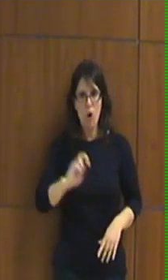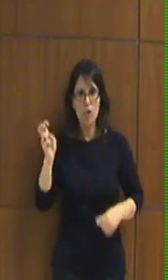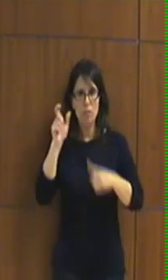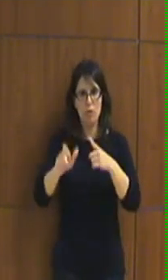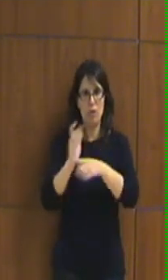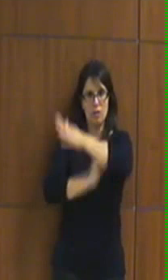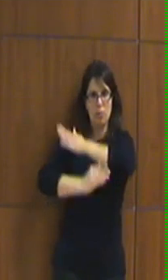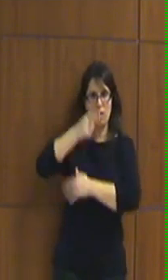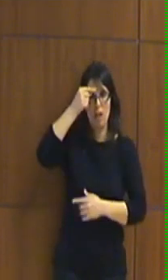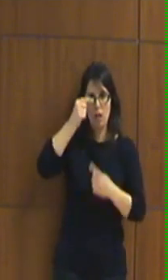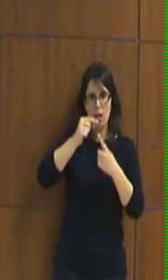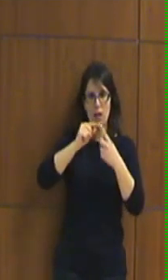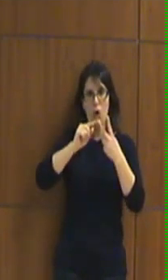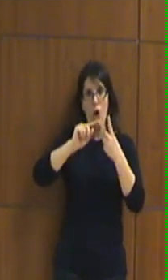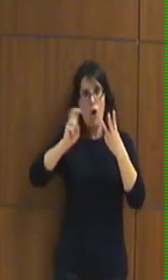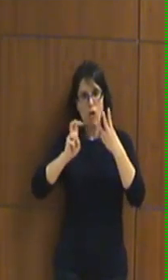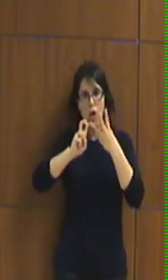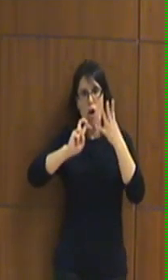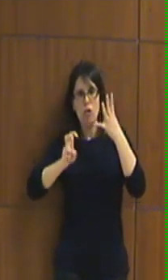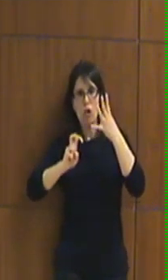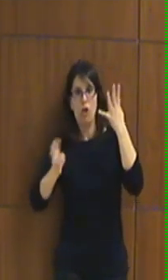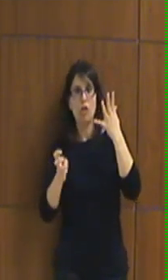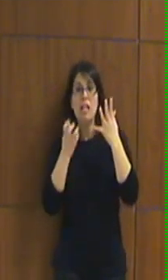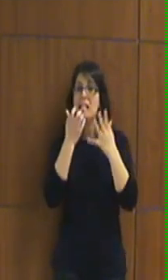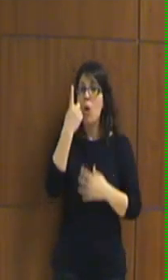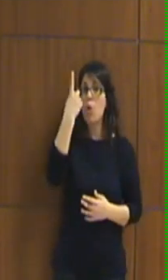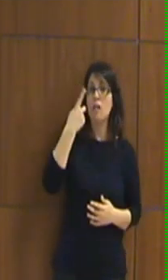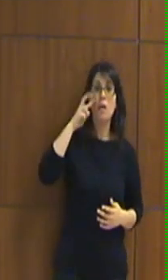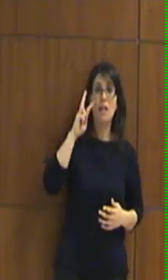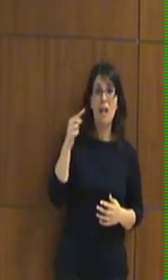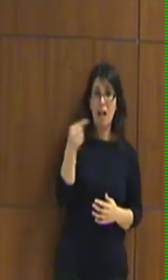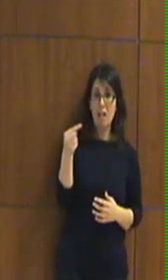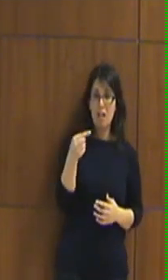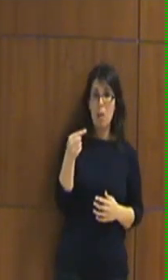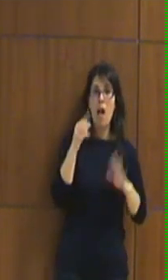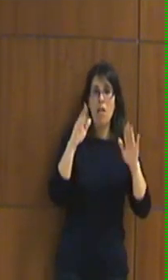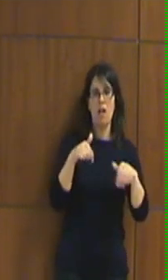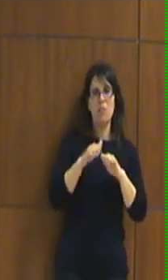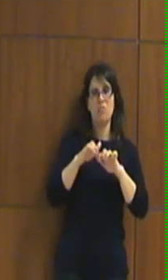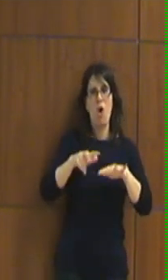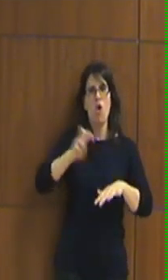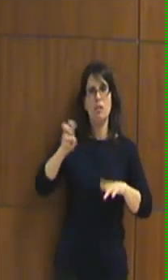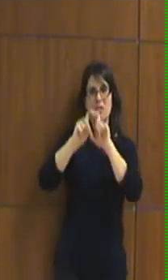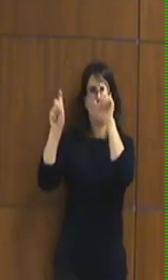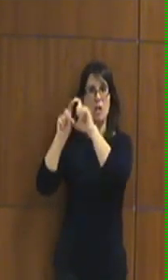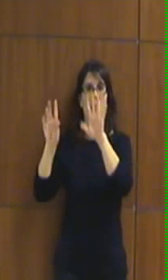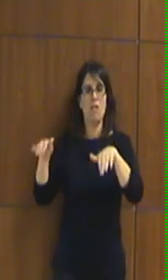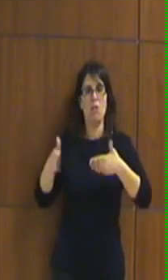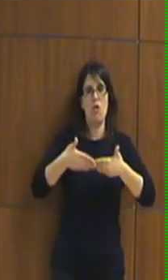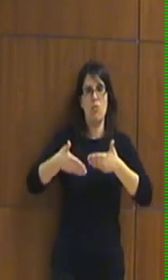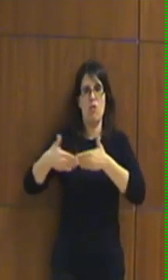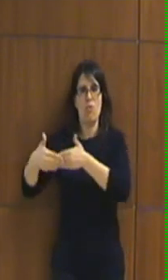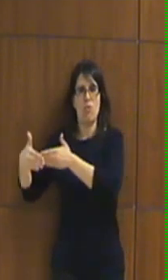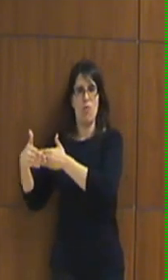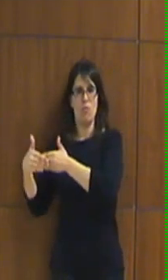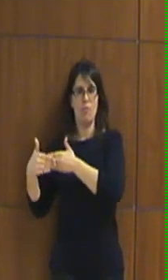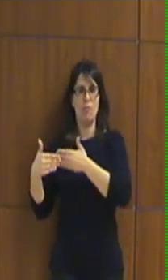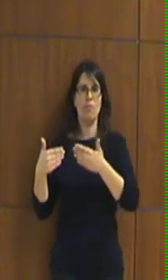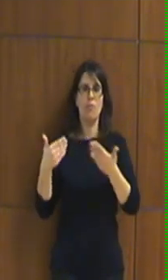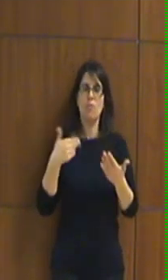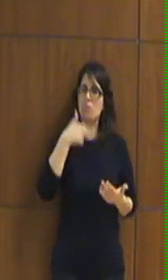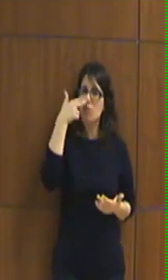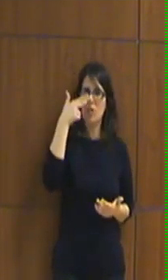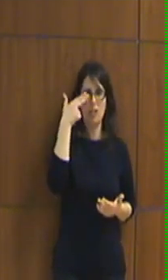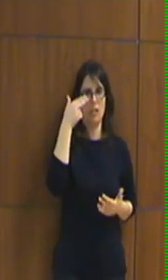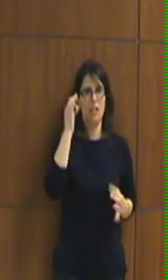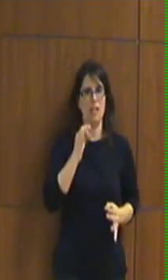una experiencia negativa con un empresario cierra muchas puertas con otros empresarios. Pues yo creo que es muy, muy interesante lo que estábamos comentando, que